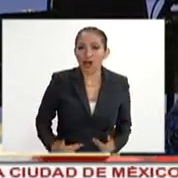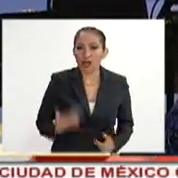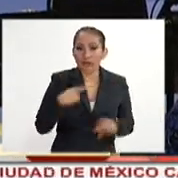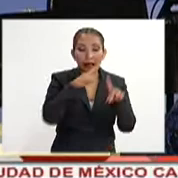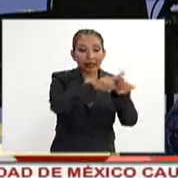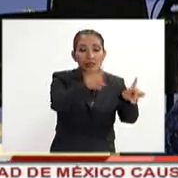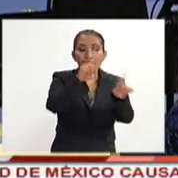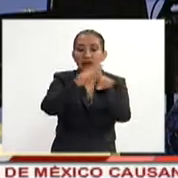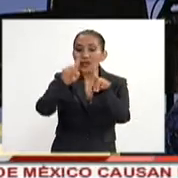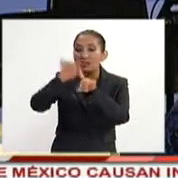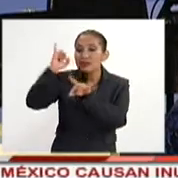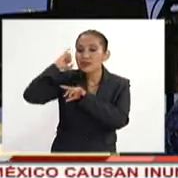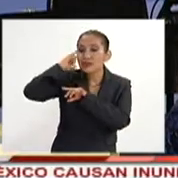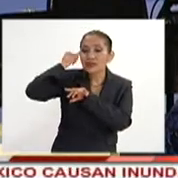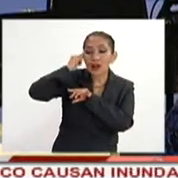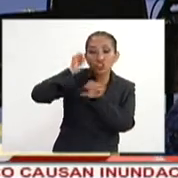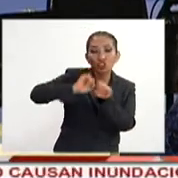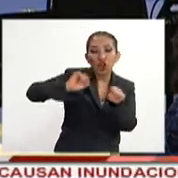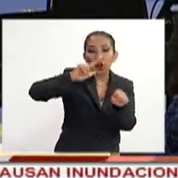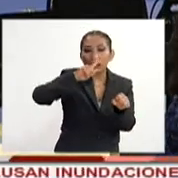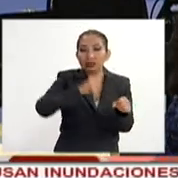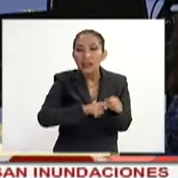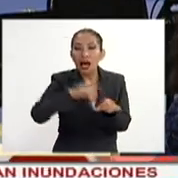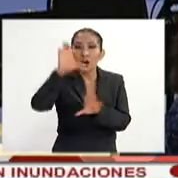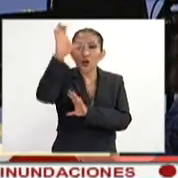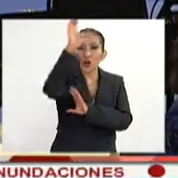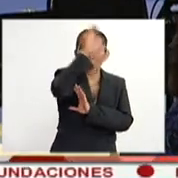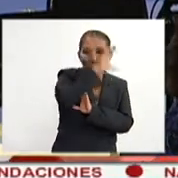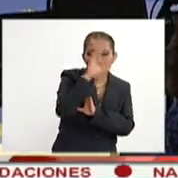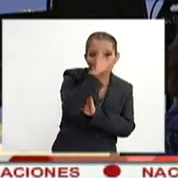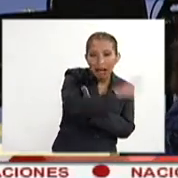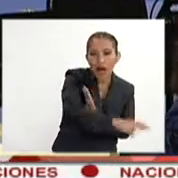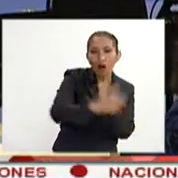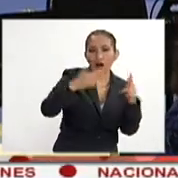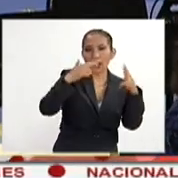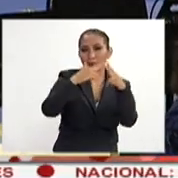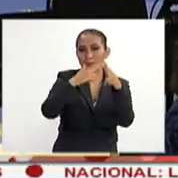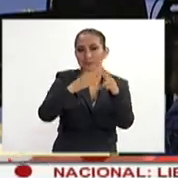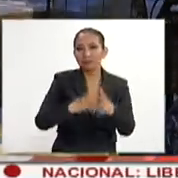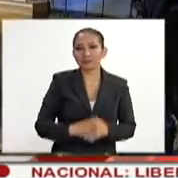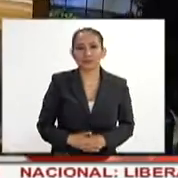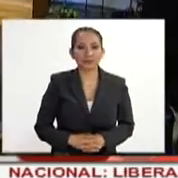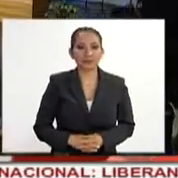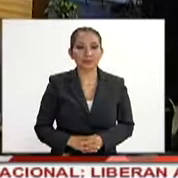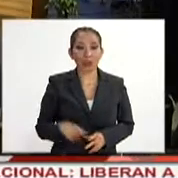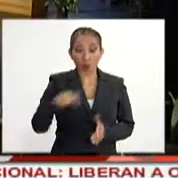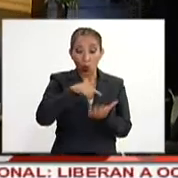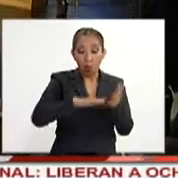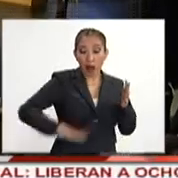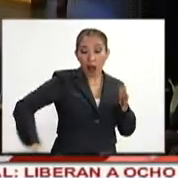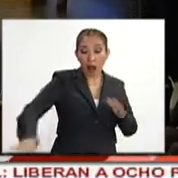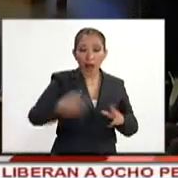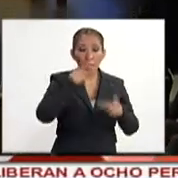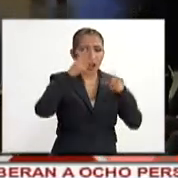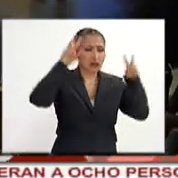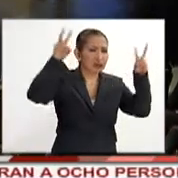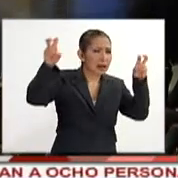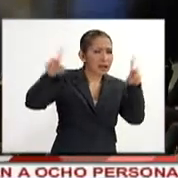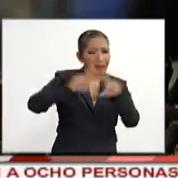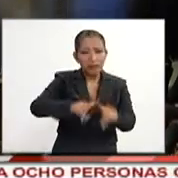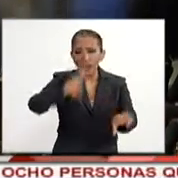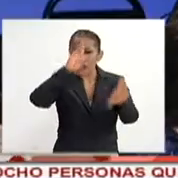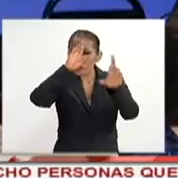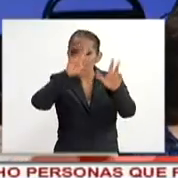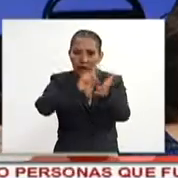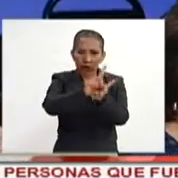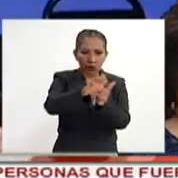las diferencias étnicas, sociales, culturales o religiosas. Un espacio donde se abordaron temas sobre el